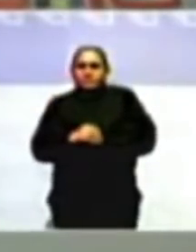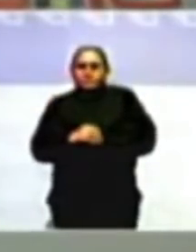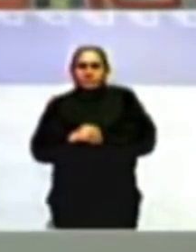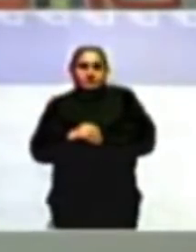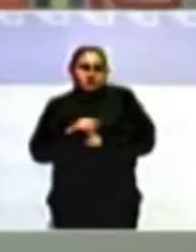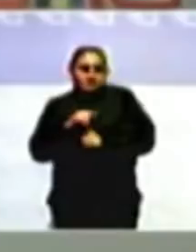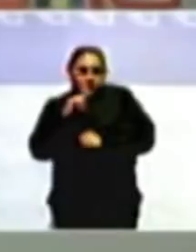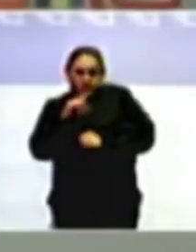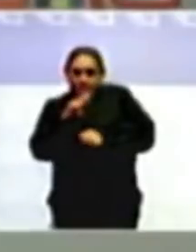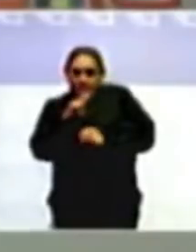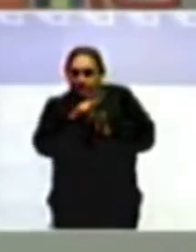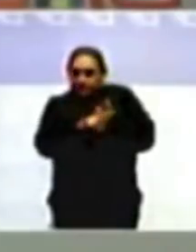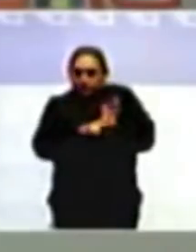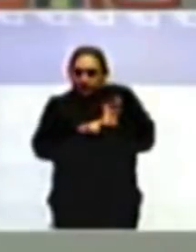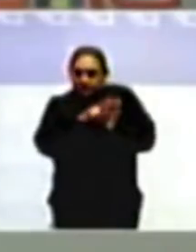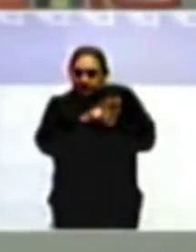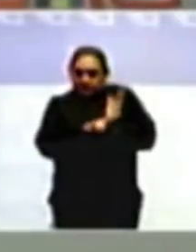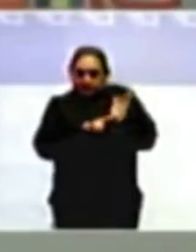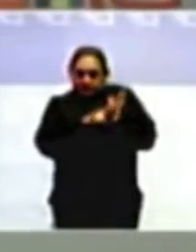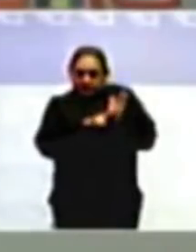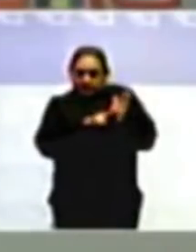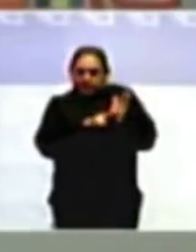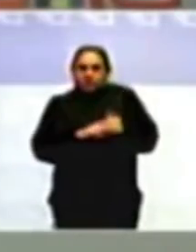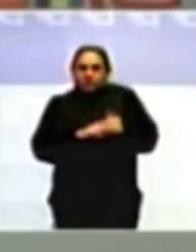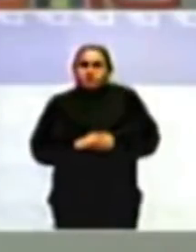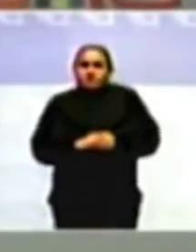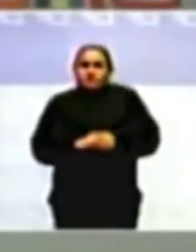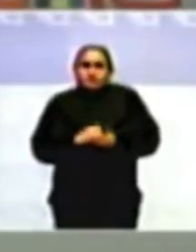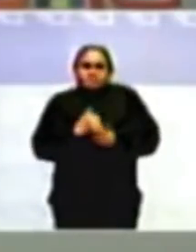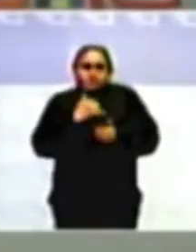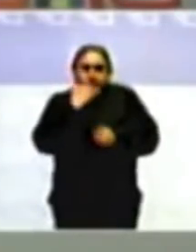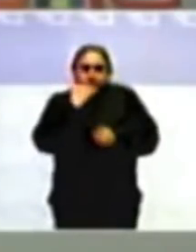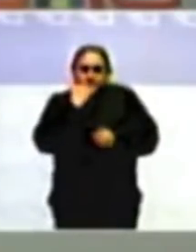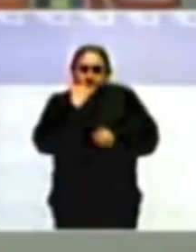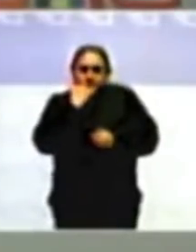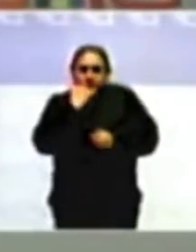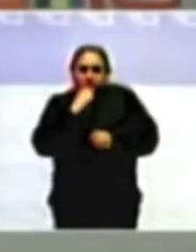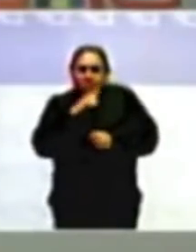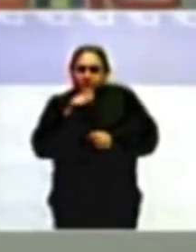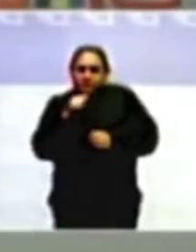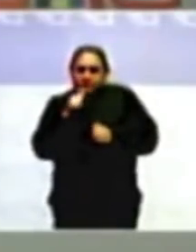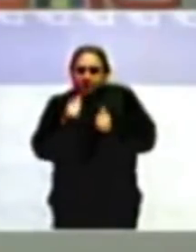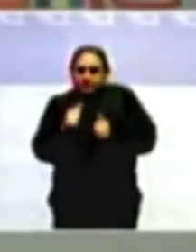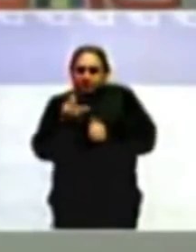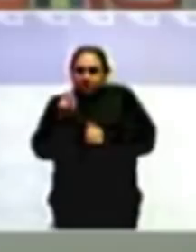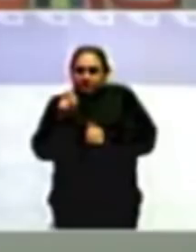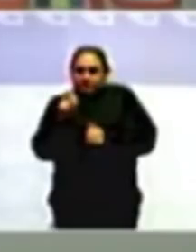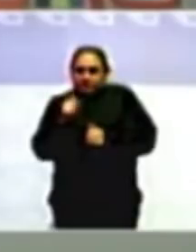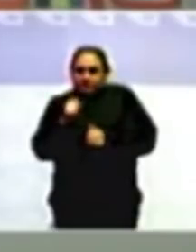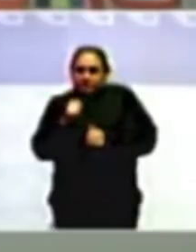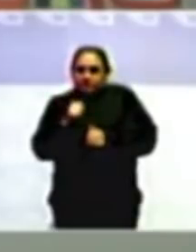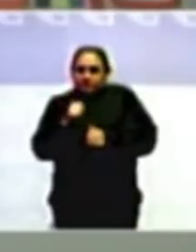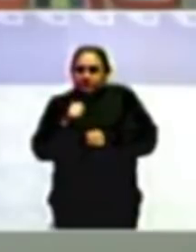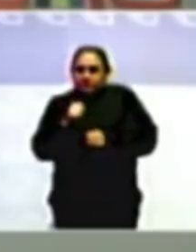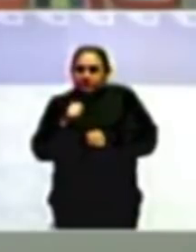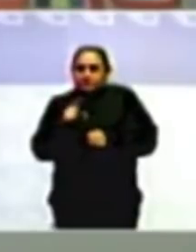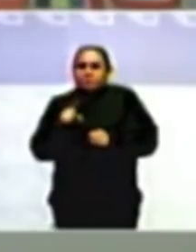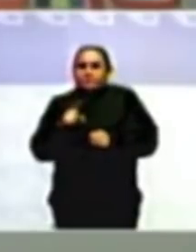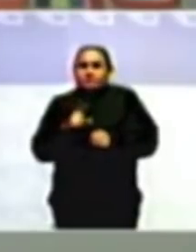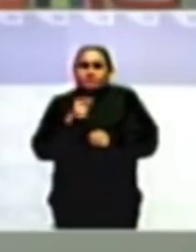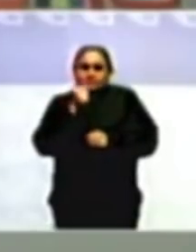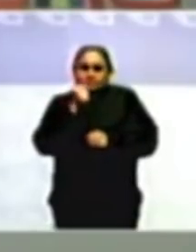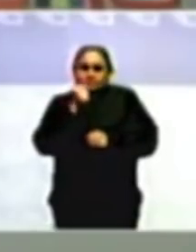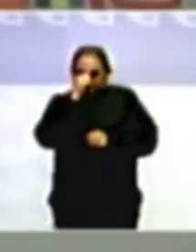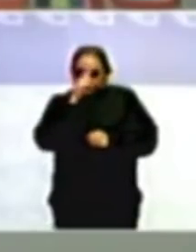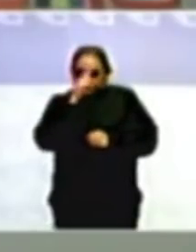Candidata, ahorita se venció el minuto, tiene hasta un minuto, pero después le quedan todavía 30 segundos y después quiere ampliar lo que estaba